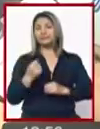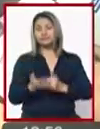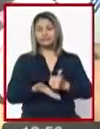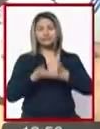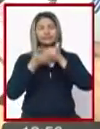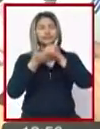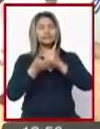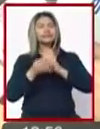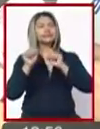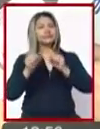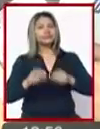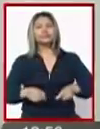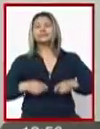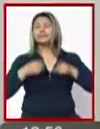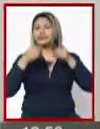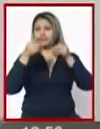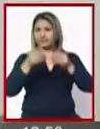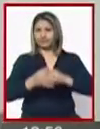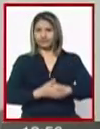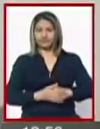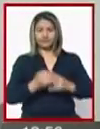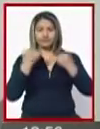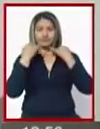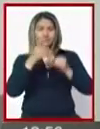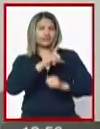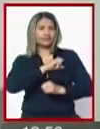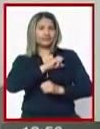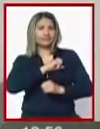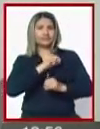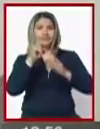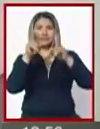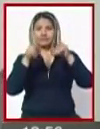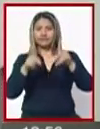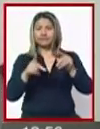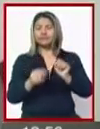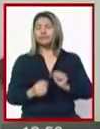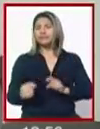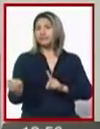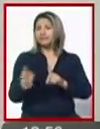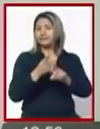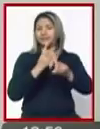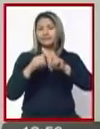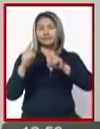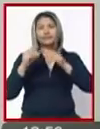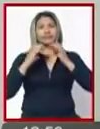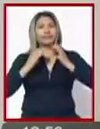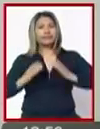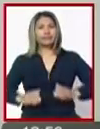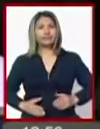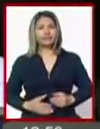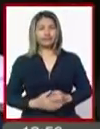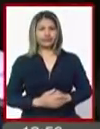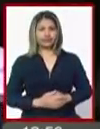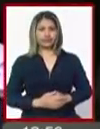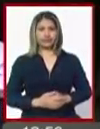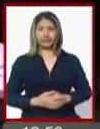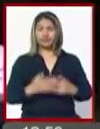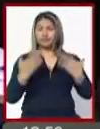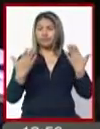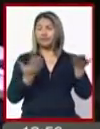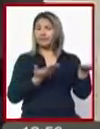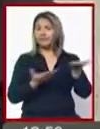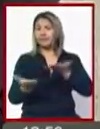auxilió, pudo prestar la denuncia. Según el informe policial, la víctima presenta golpes en diferentes partes del cuerpo y se